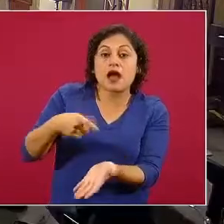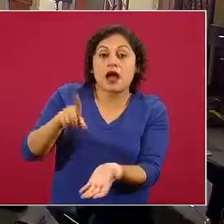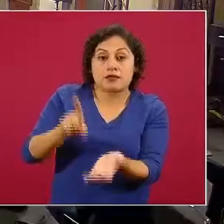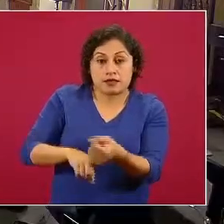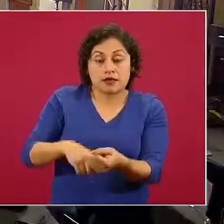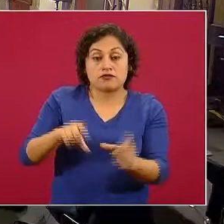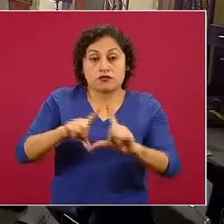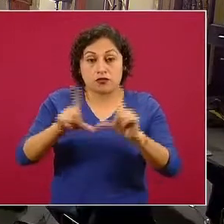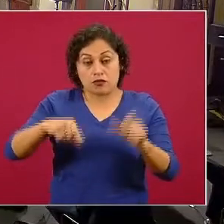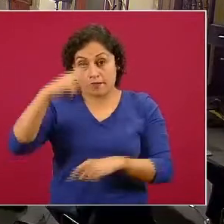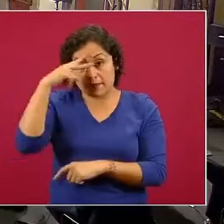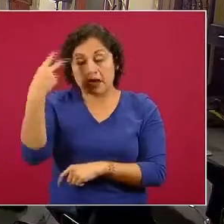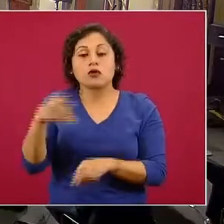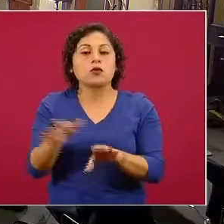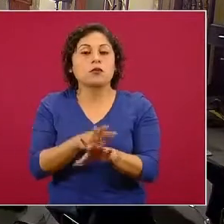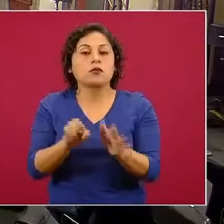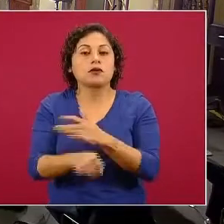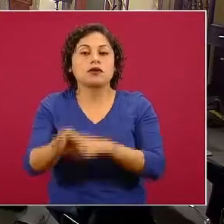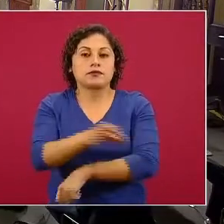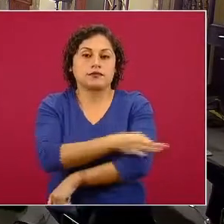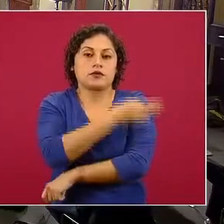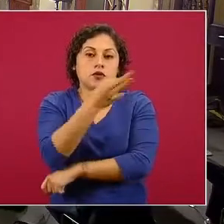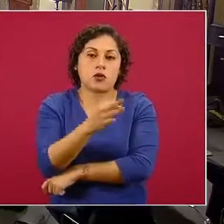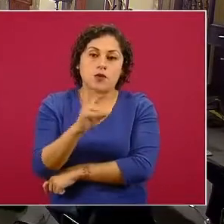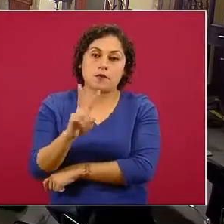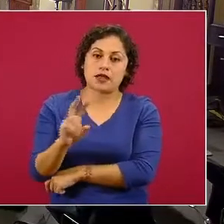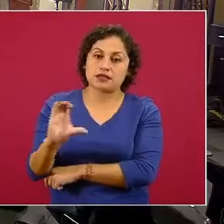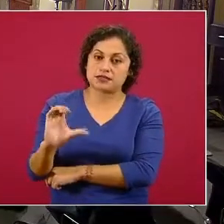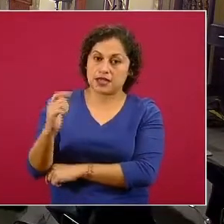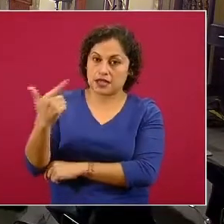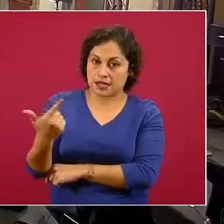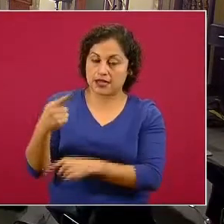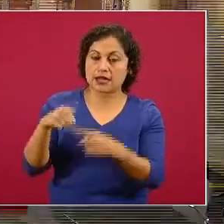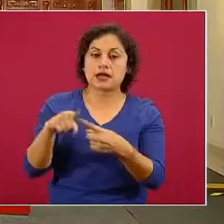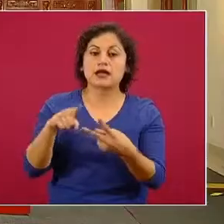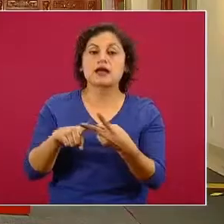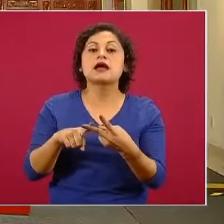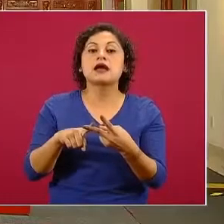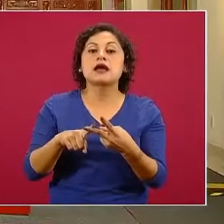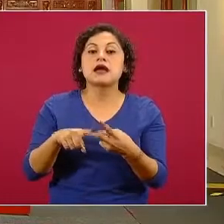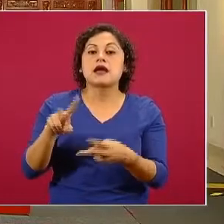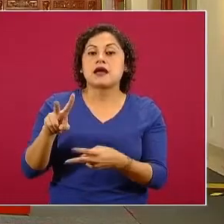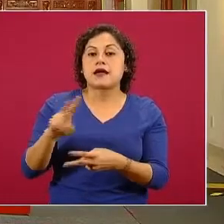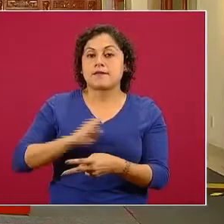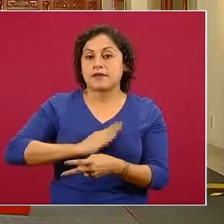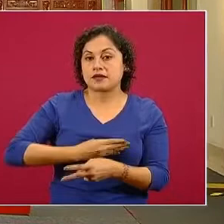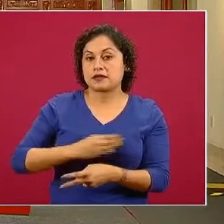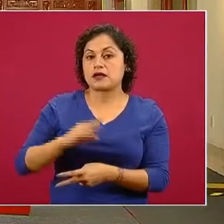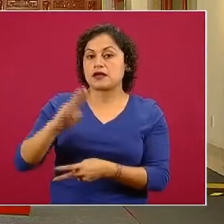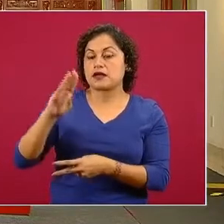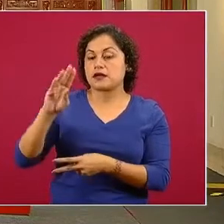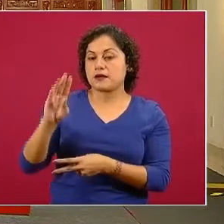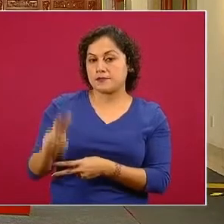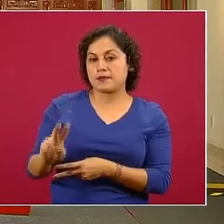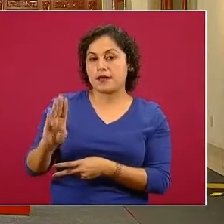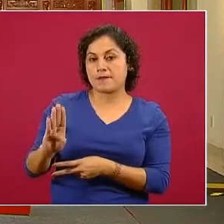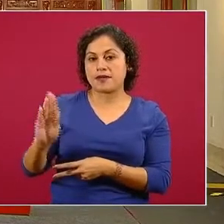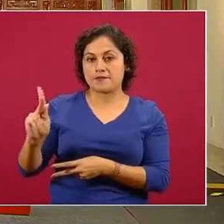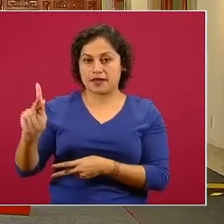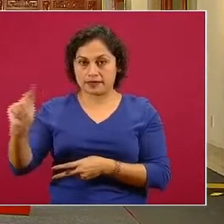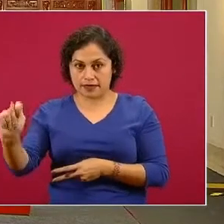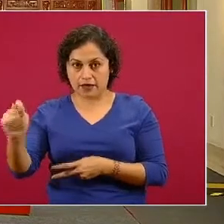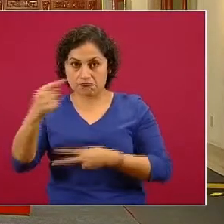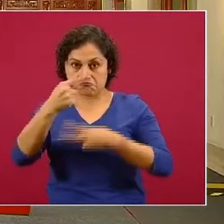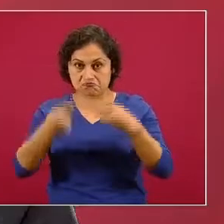La vacuna contra la tuberculosis, BCG, la vacuna triple bacteriana, DPT, son las